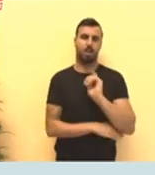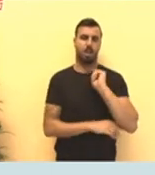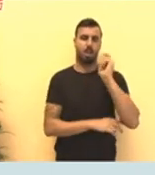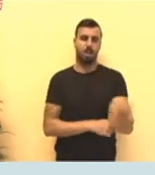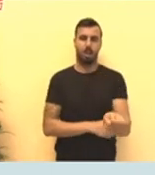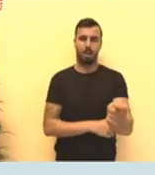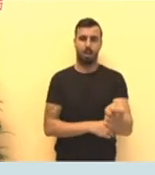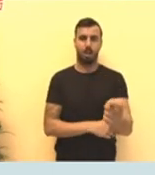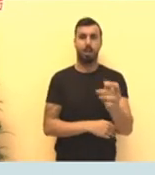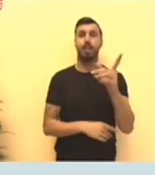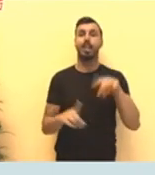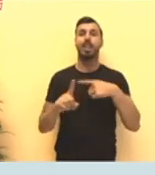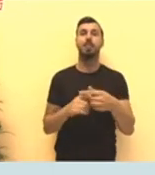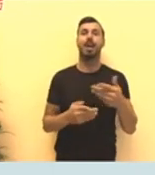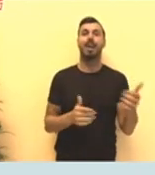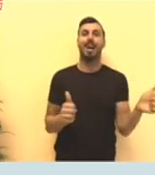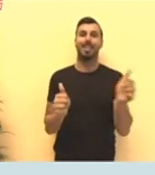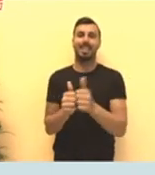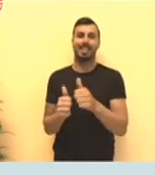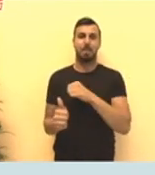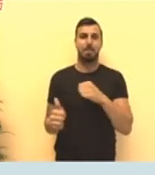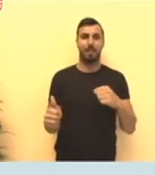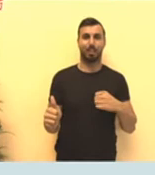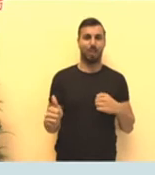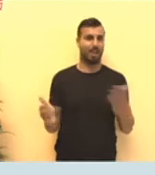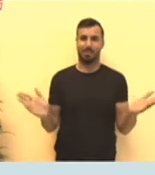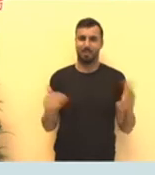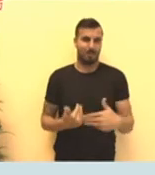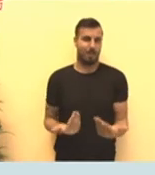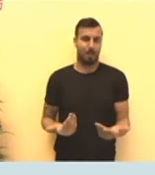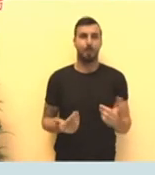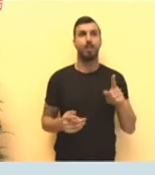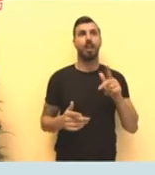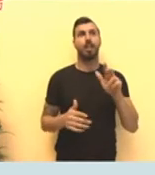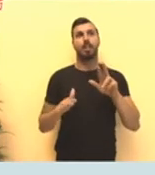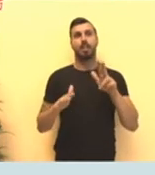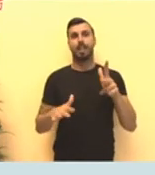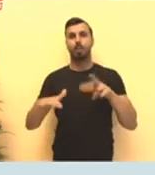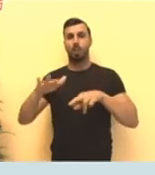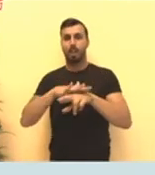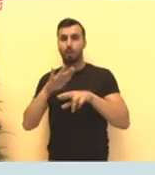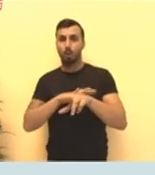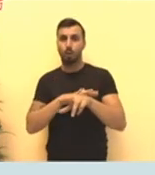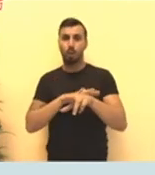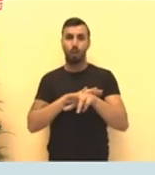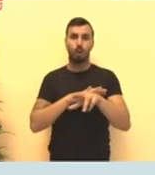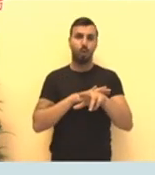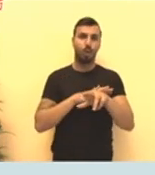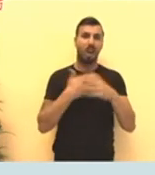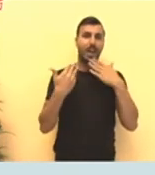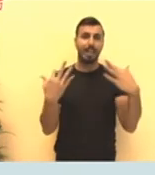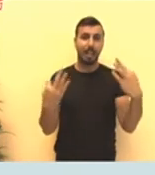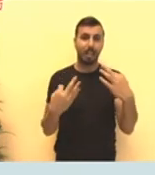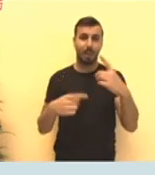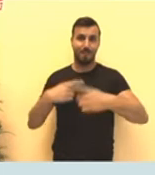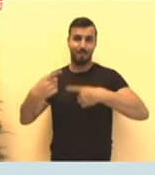desarrolla la figura del asistente personal. El derecho a los recursos y los servicios depende ahora de la unidad familiar. Antes,